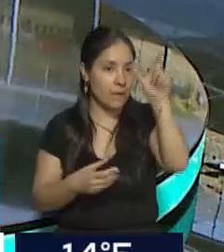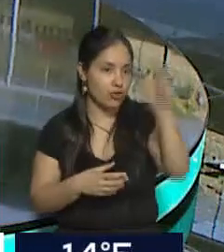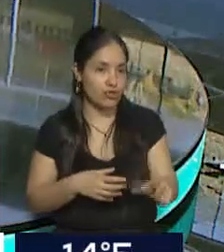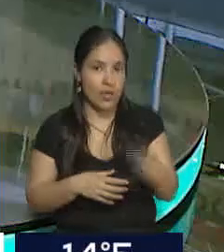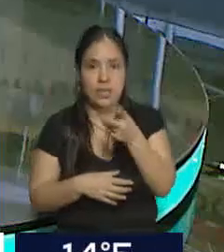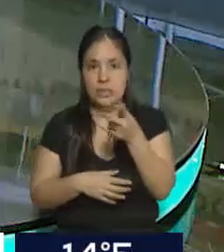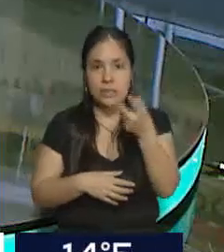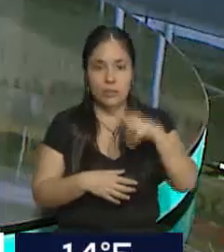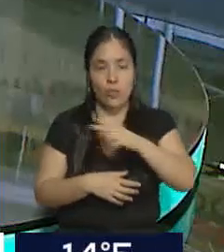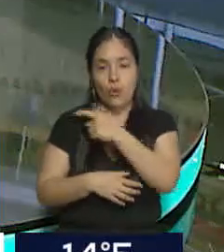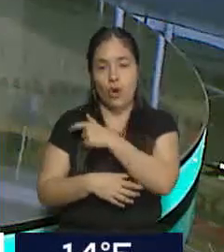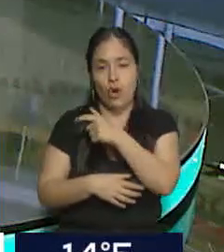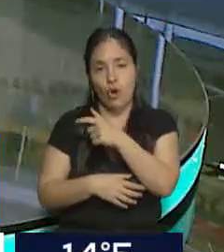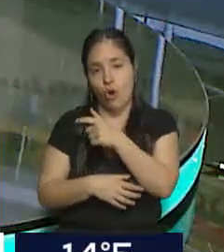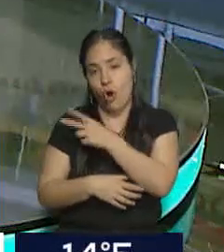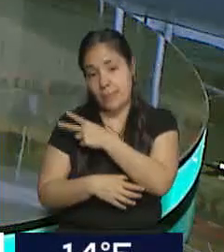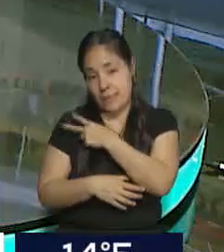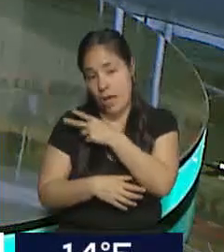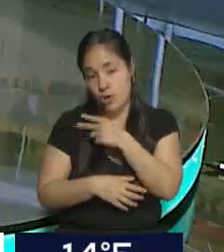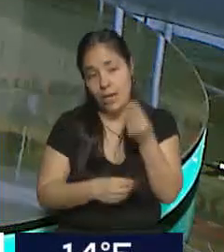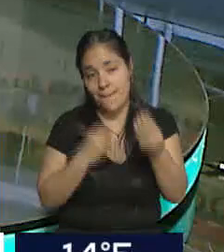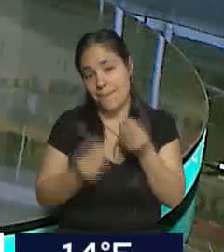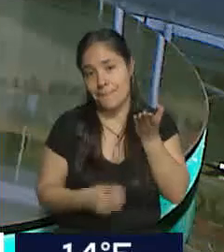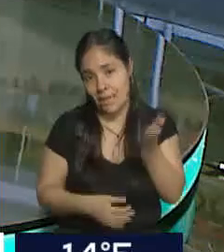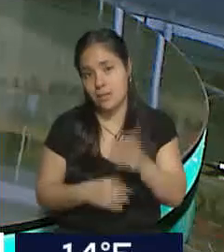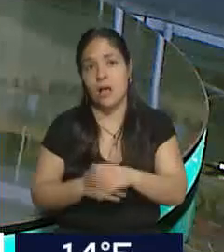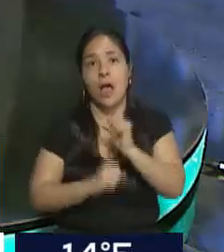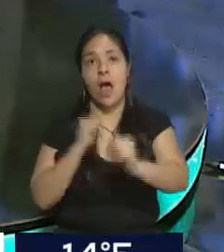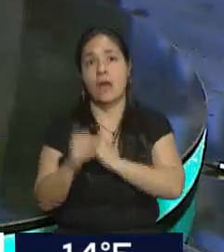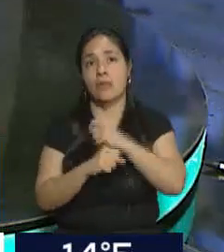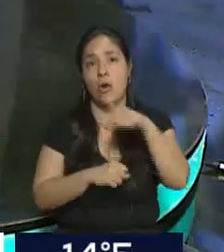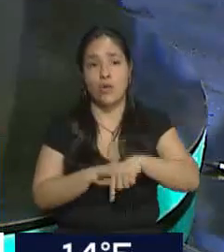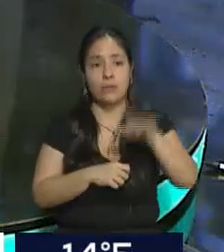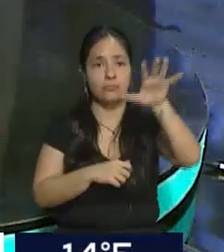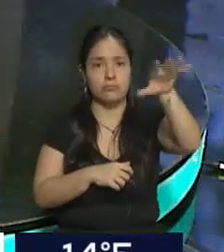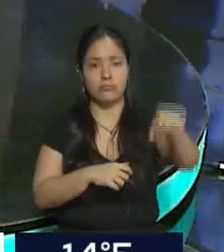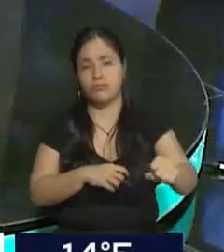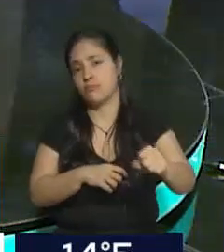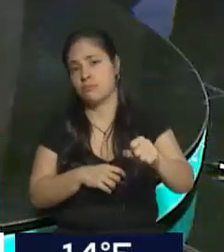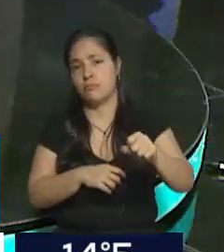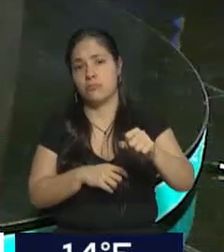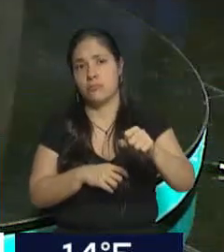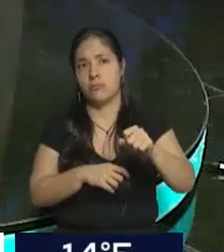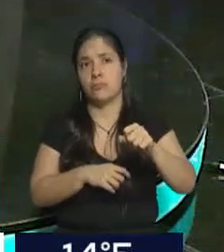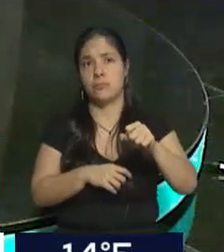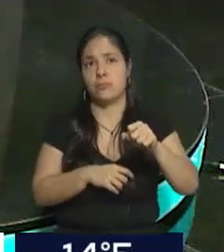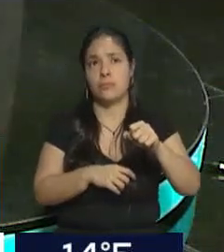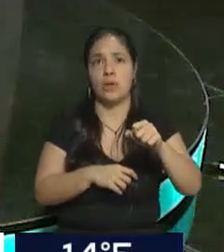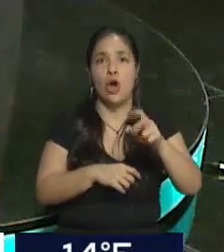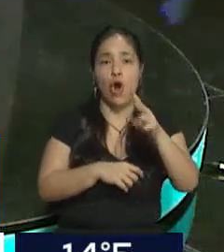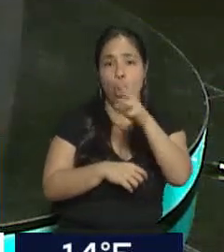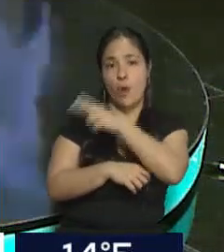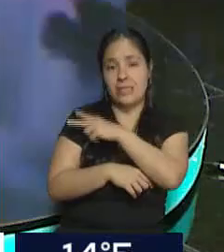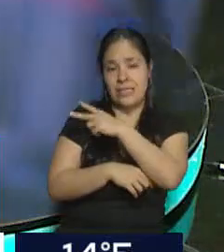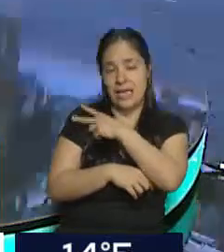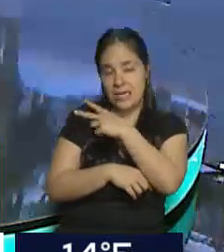este efectivo policial de momento simplemente se lo trasladó de lo que es mal llamado la comisaría del pueblo